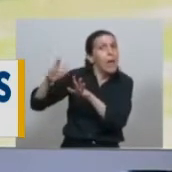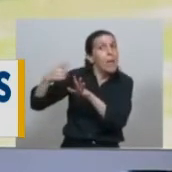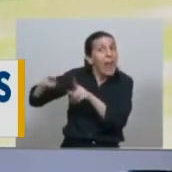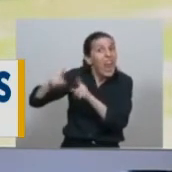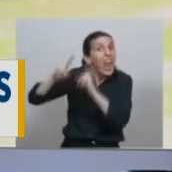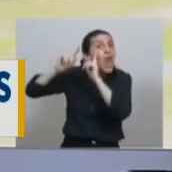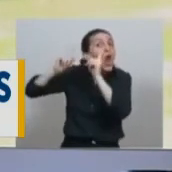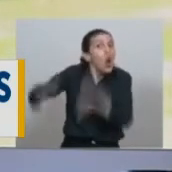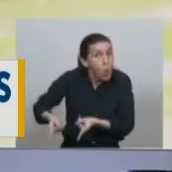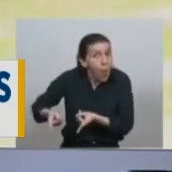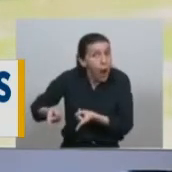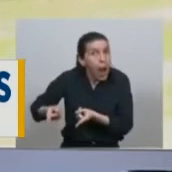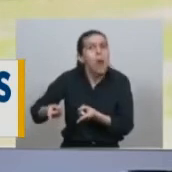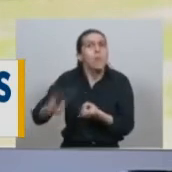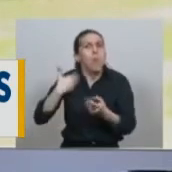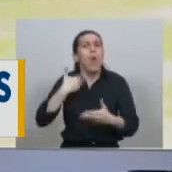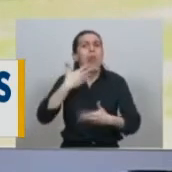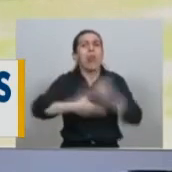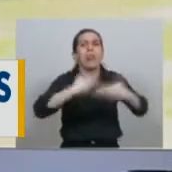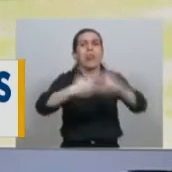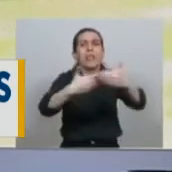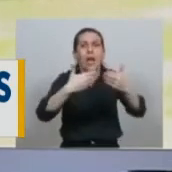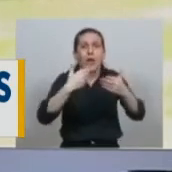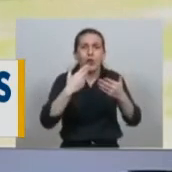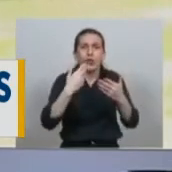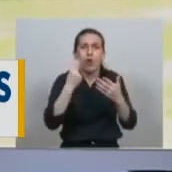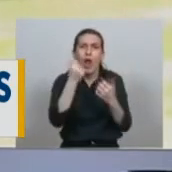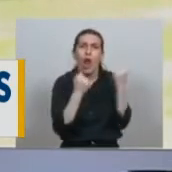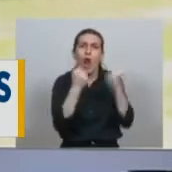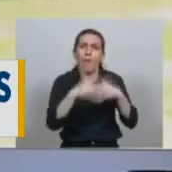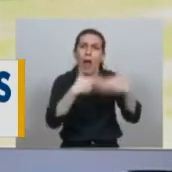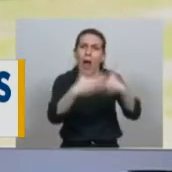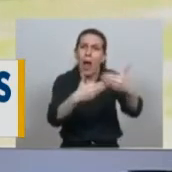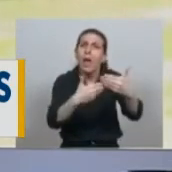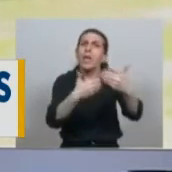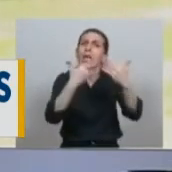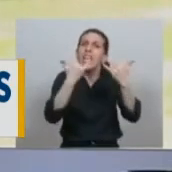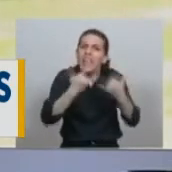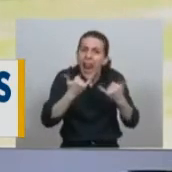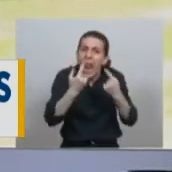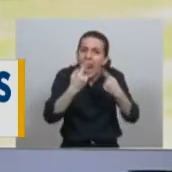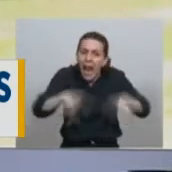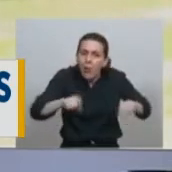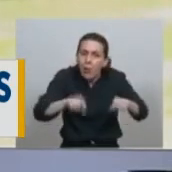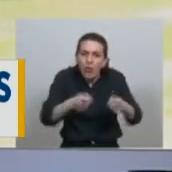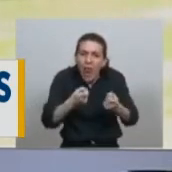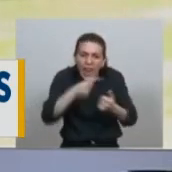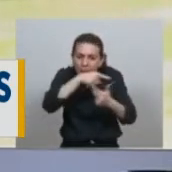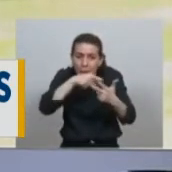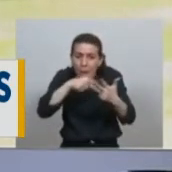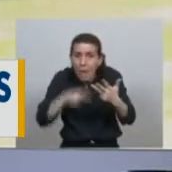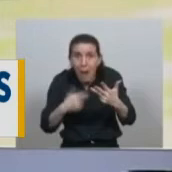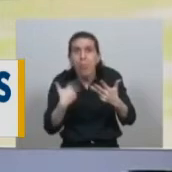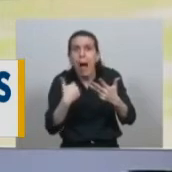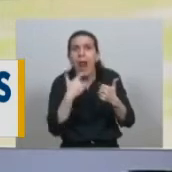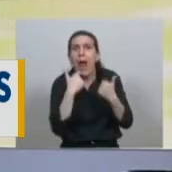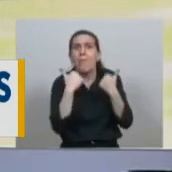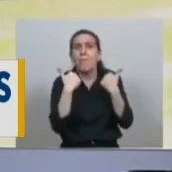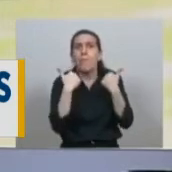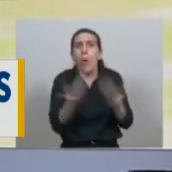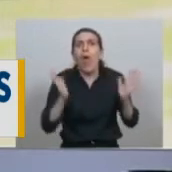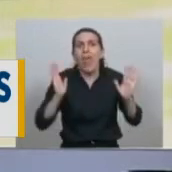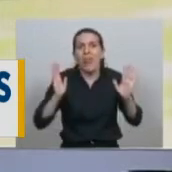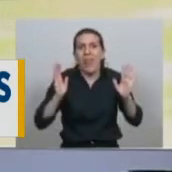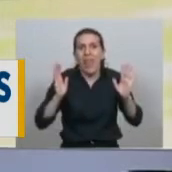lograr un proceso de desarrollo y contar con los recursos necesarios para que ese desarrollo